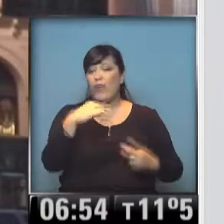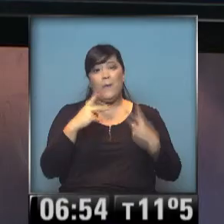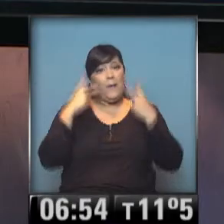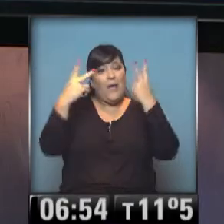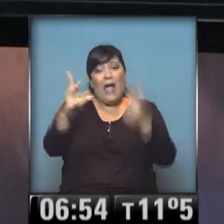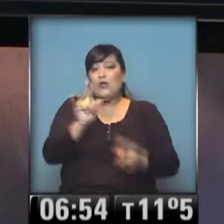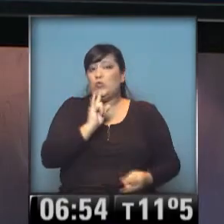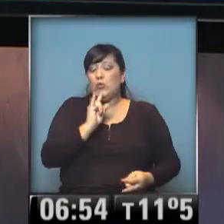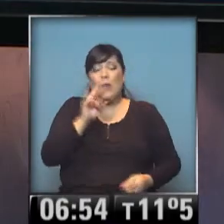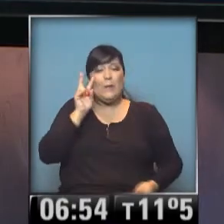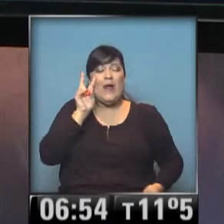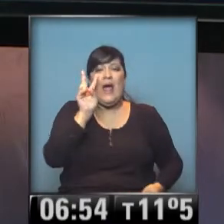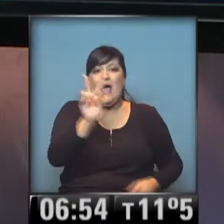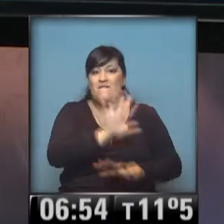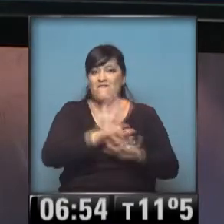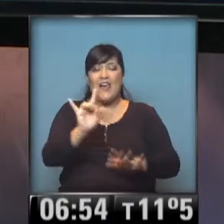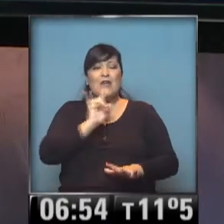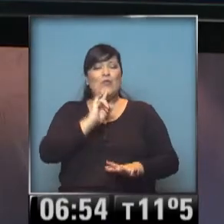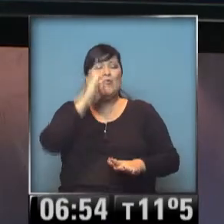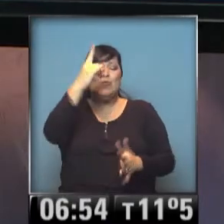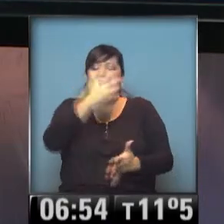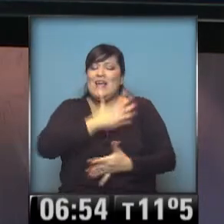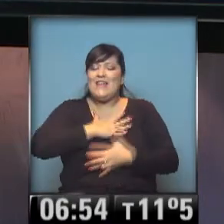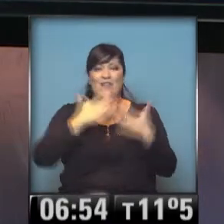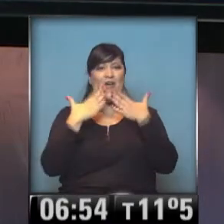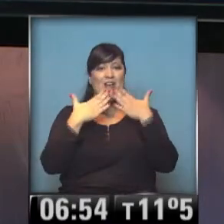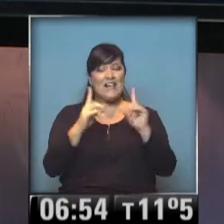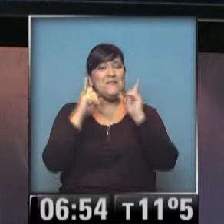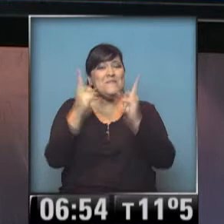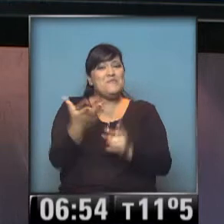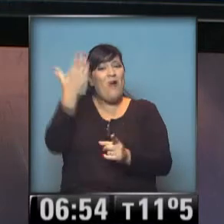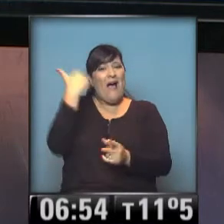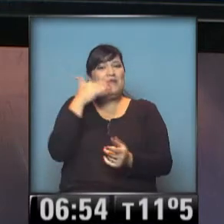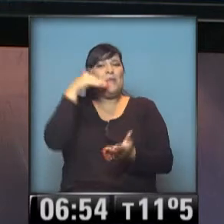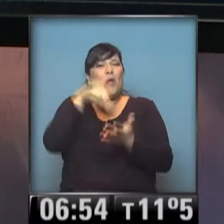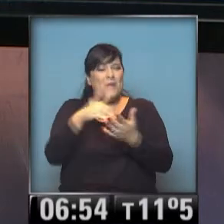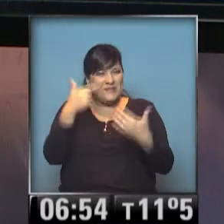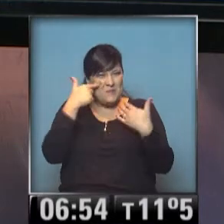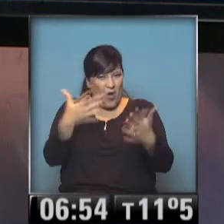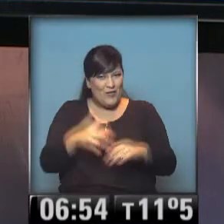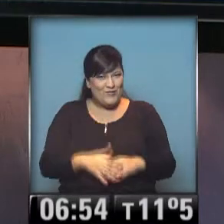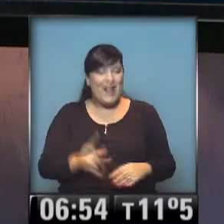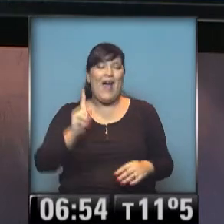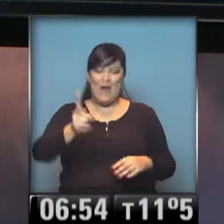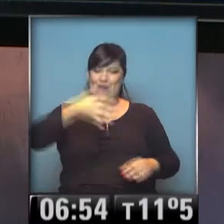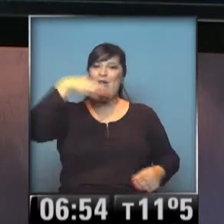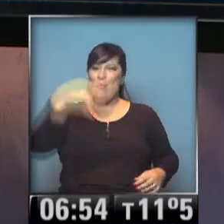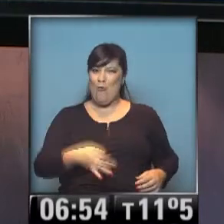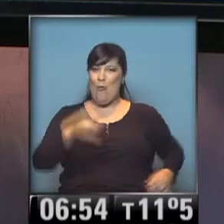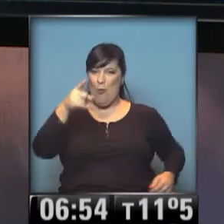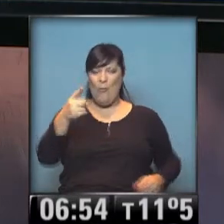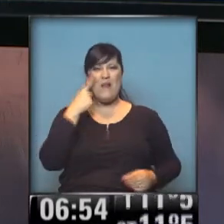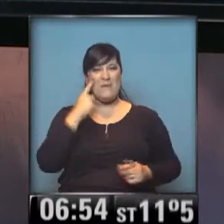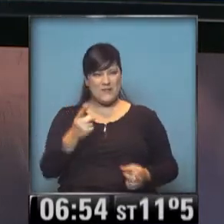que verlo. Tucumano querido, muchísimas gracias. Te habíamos prometido que lo íbamos a mostrar, que lo vamos a compartir. Aquí